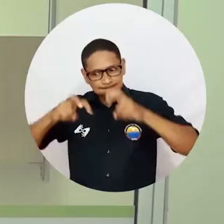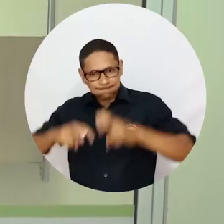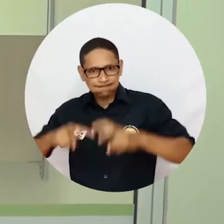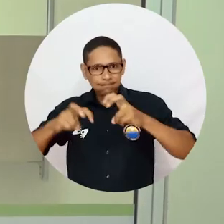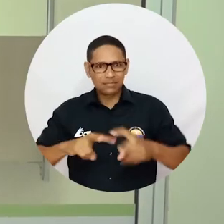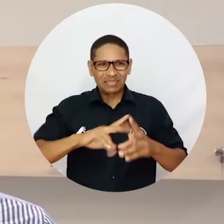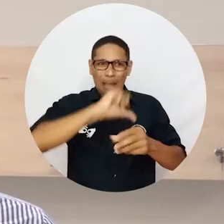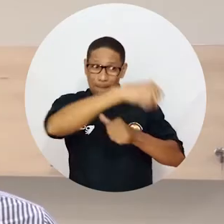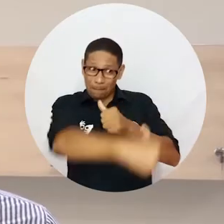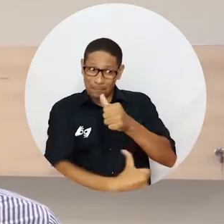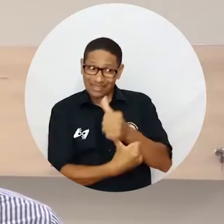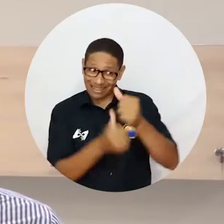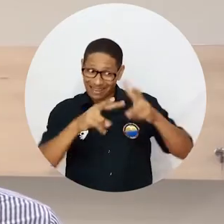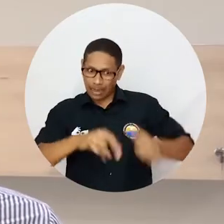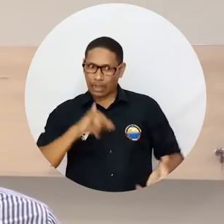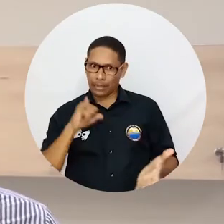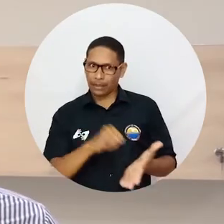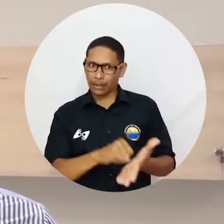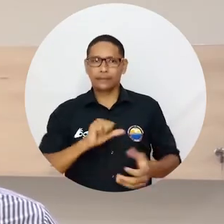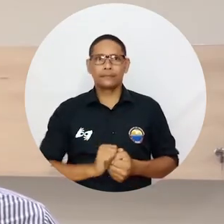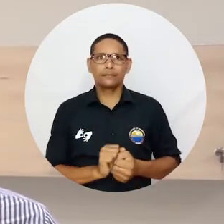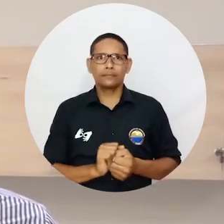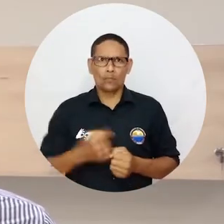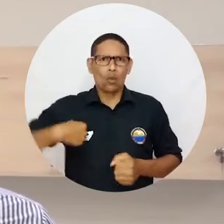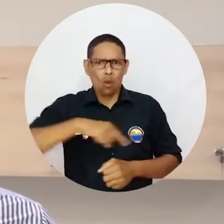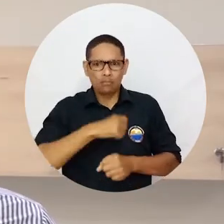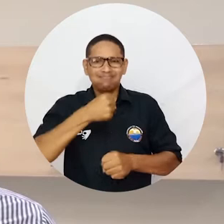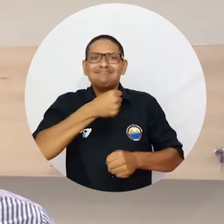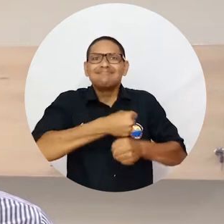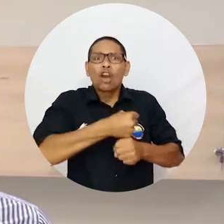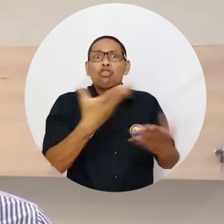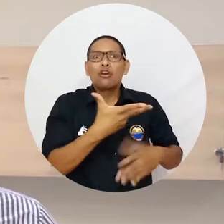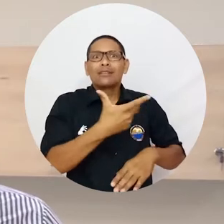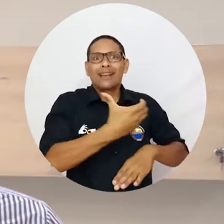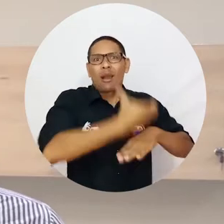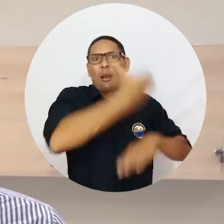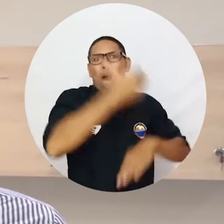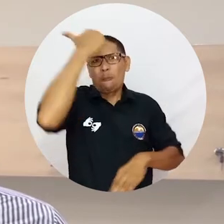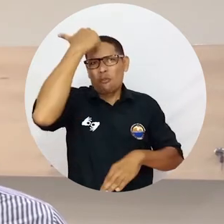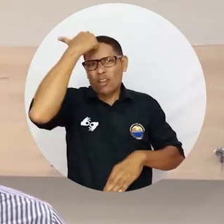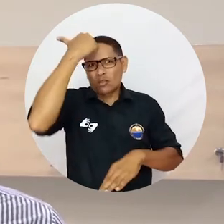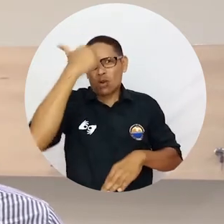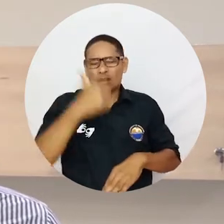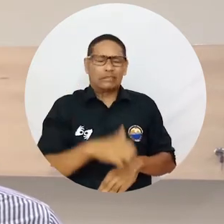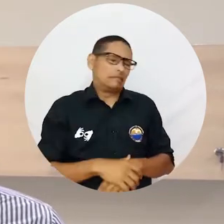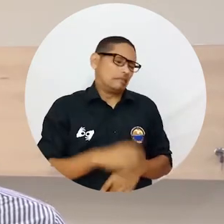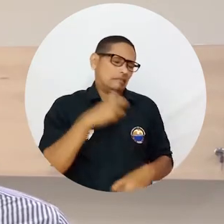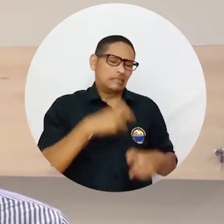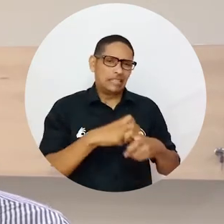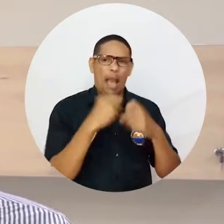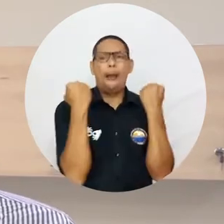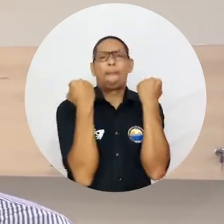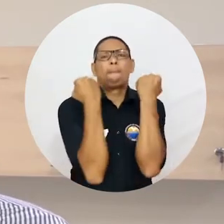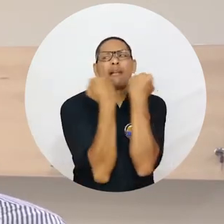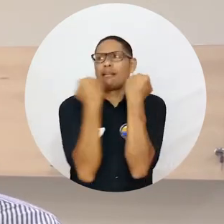Investigación de la Alma Mater. Veníamos trabajando en el edificio, docente, con poco espacio